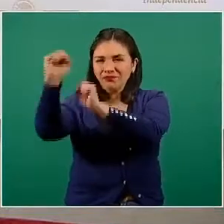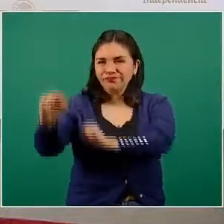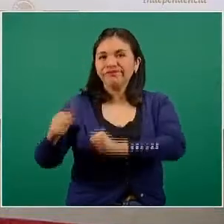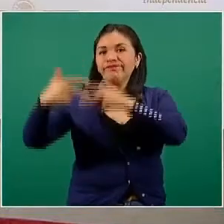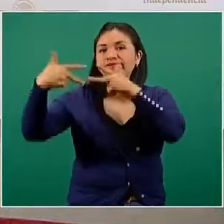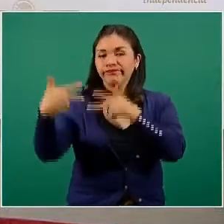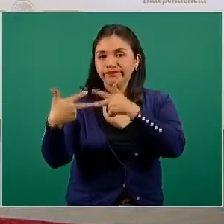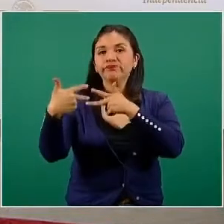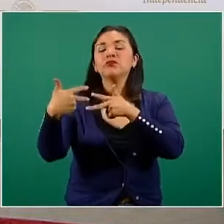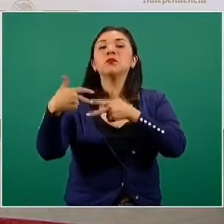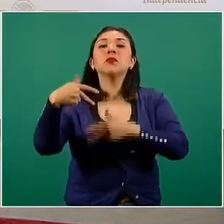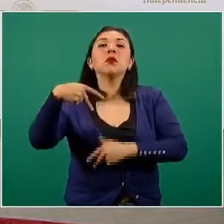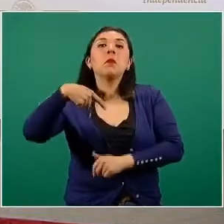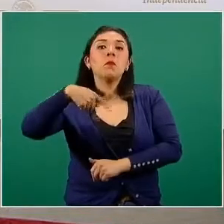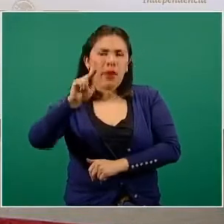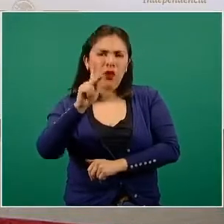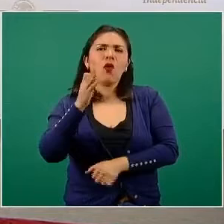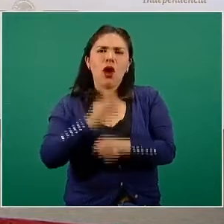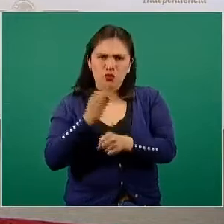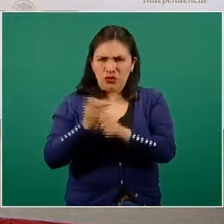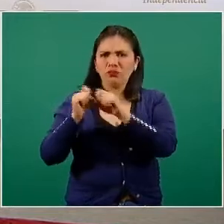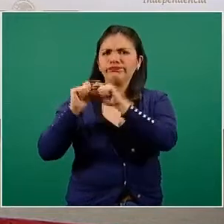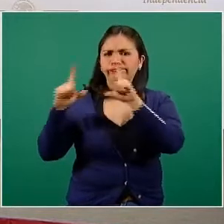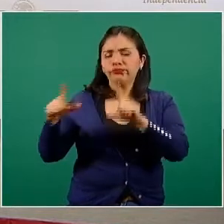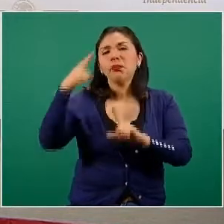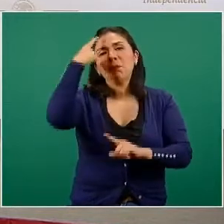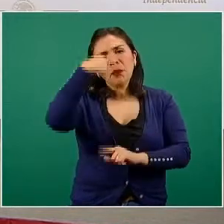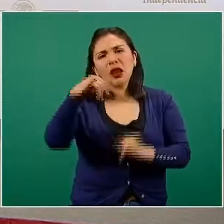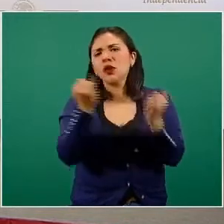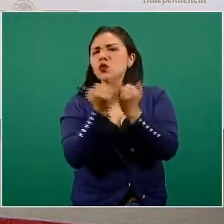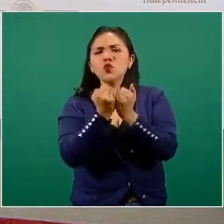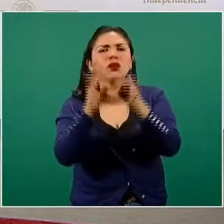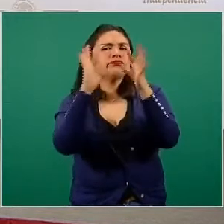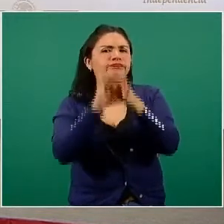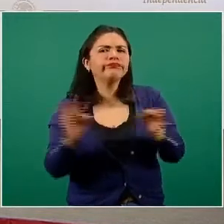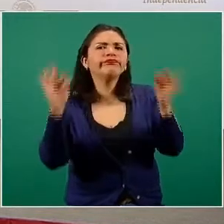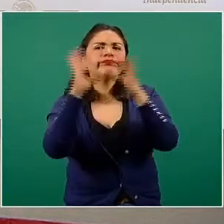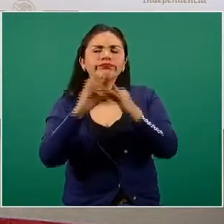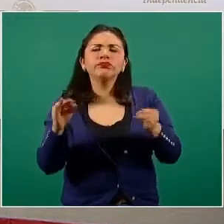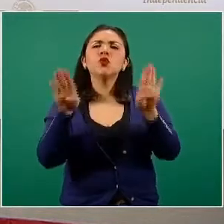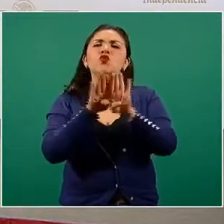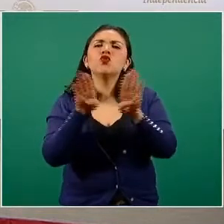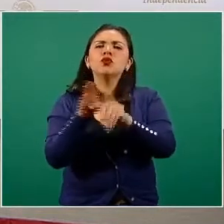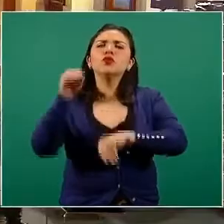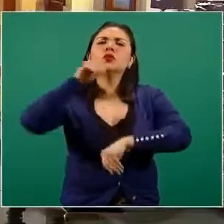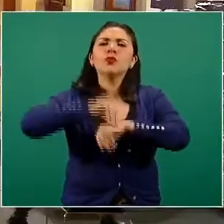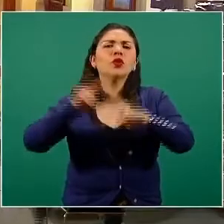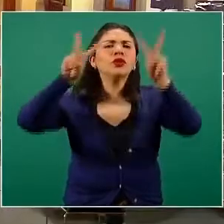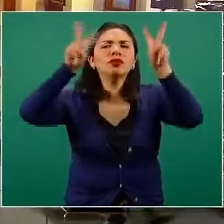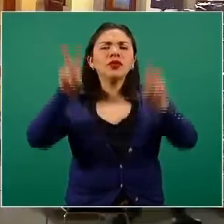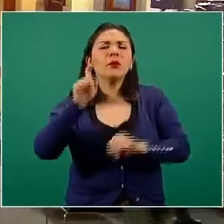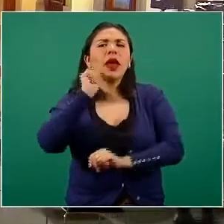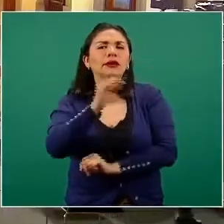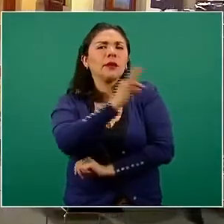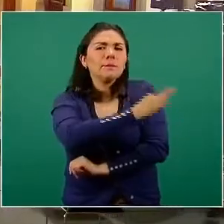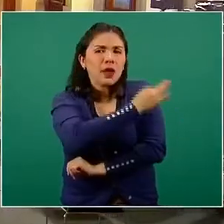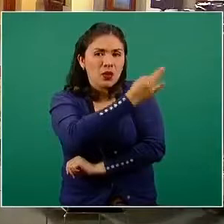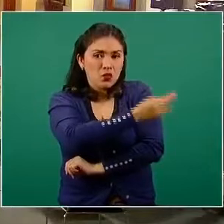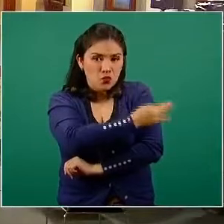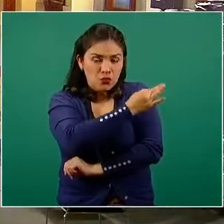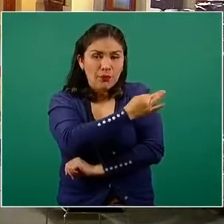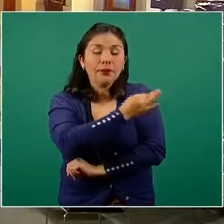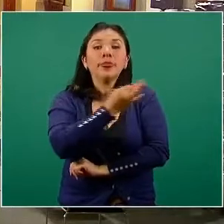manera virtual, pero en tiempo real, para también presentar el componente de las vacunas